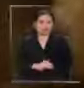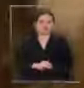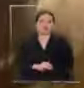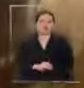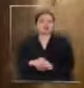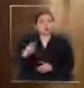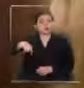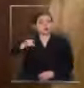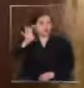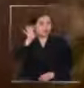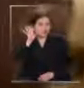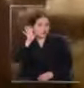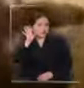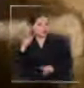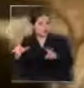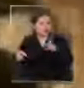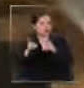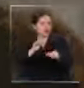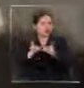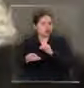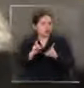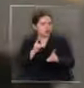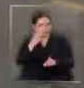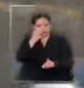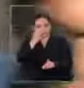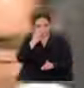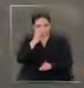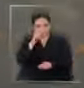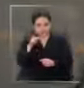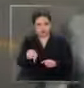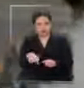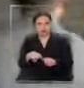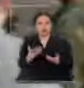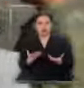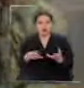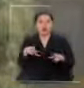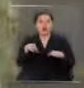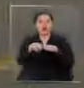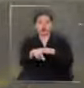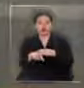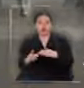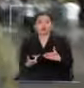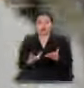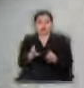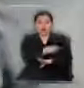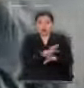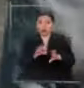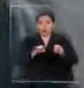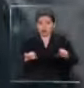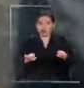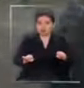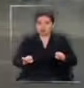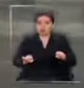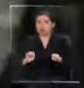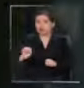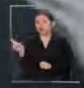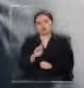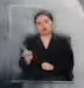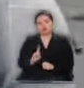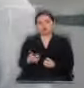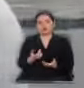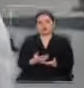escuchando justamente un diálogo. Disculpe, instructor, ¿este corte estaba programado? No, no estaba programado. Se debió a, básicamente, el